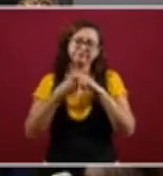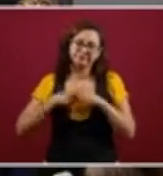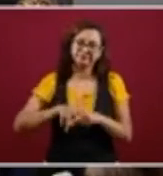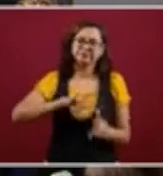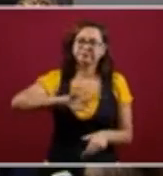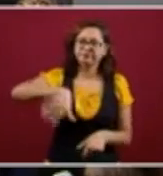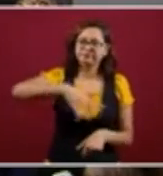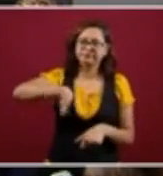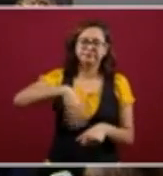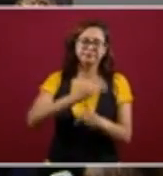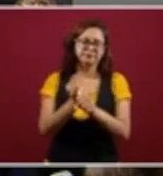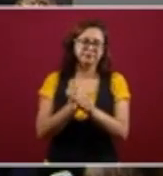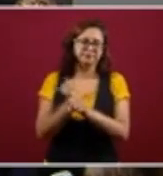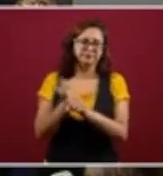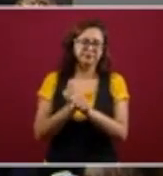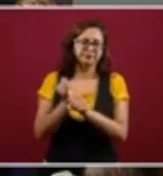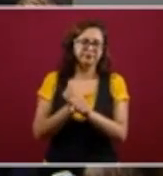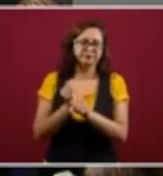y empezó